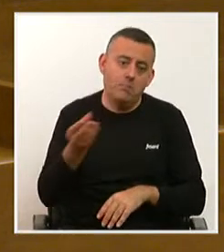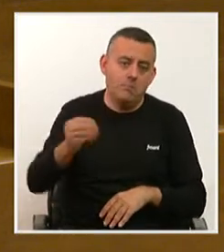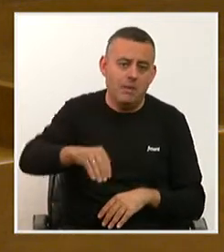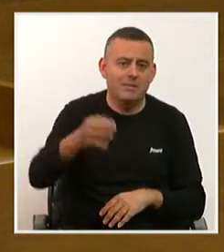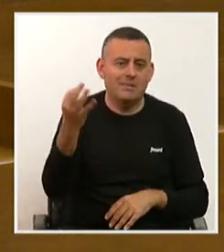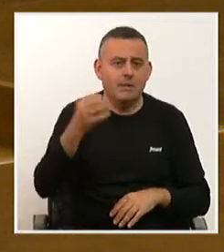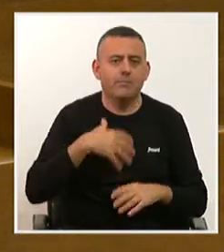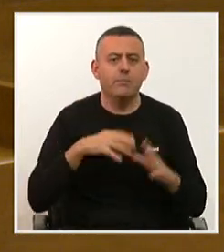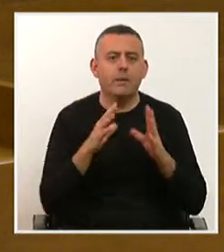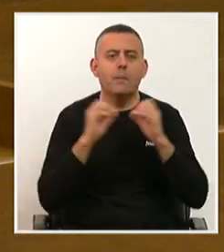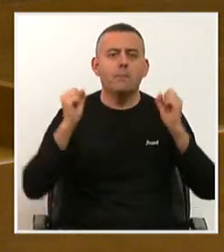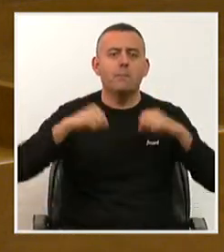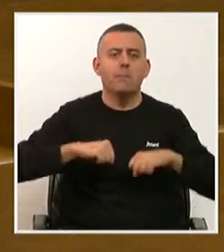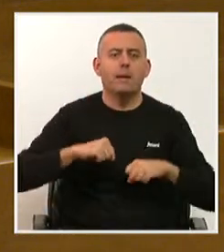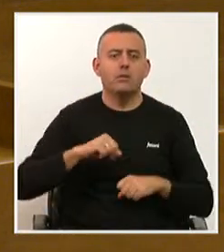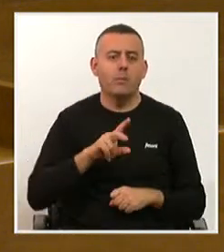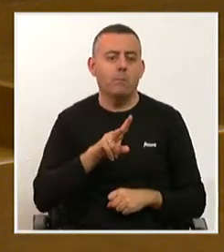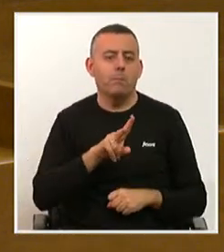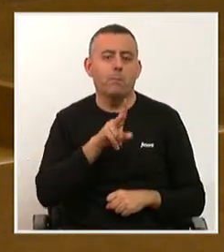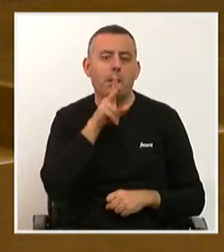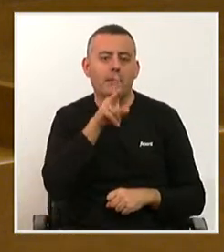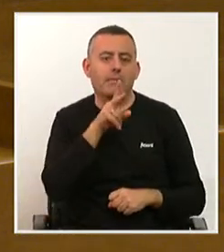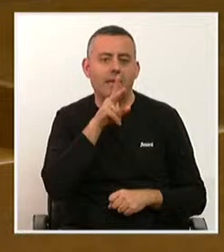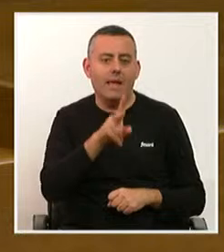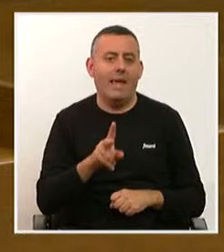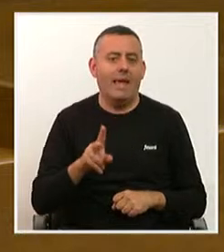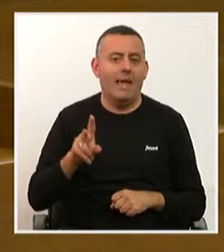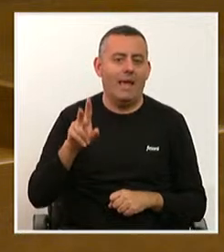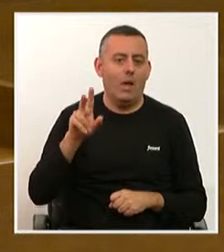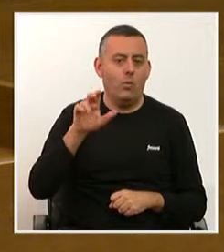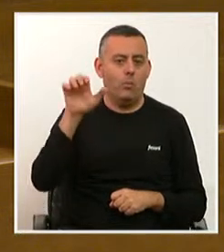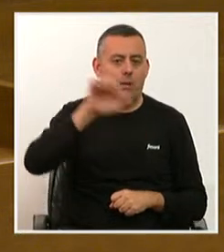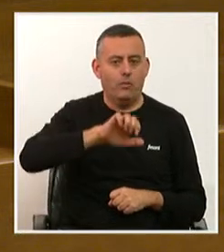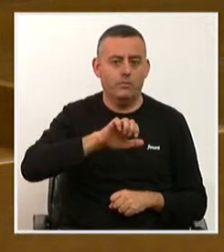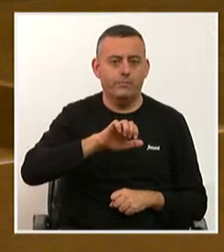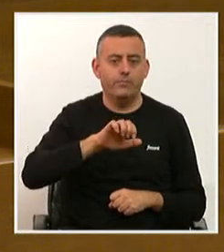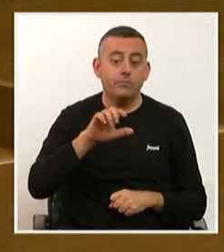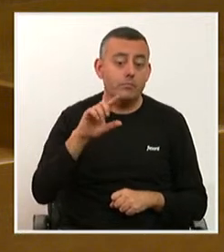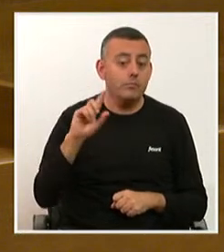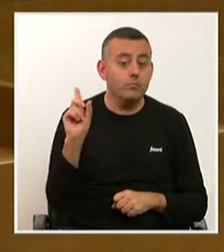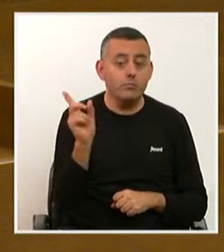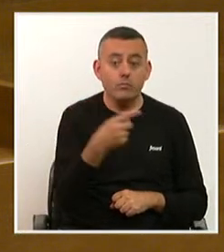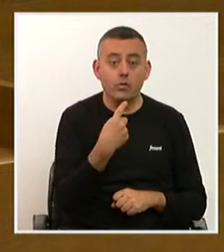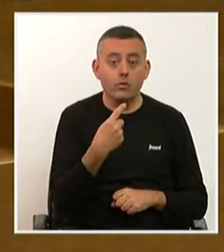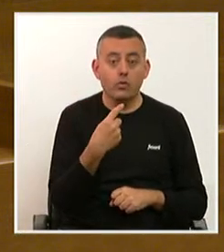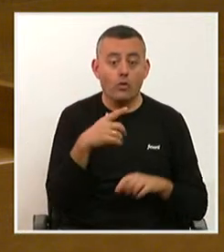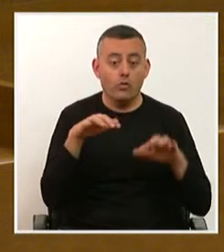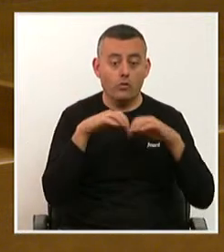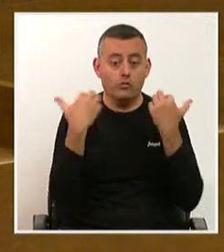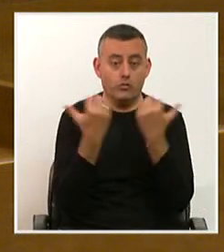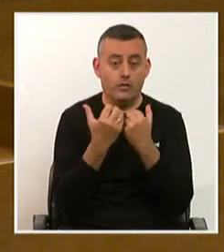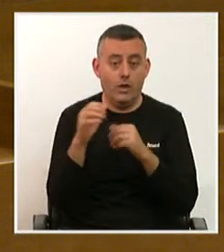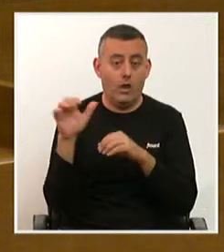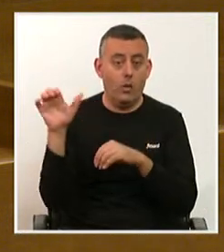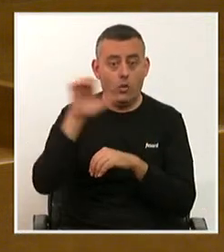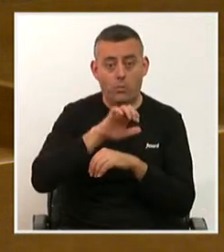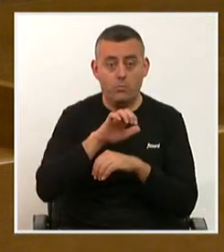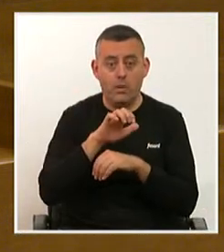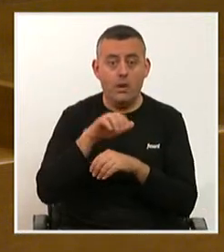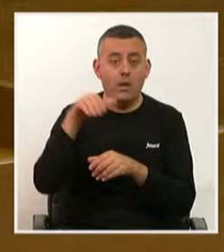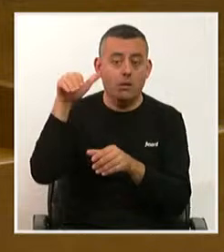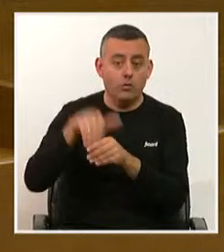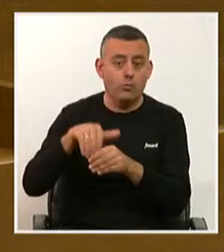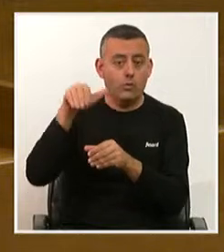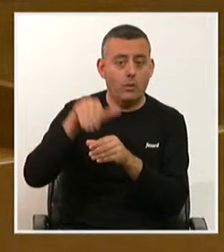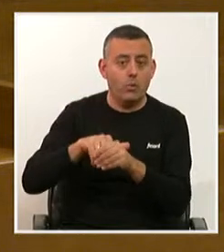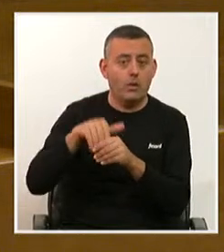el pacto verde europeo un pacto verde que han votado todos los grupos del eurocámara a favor todos excepto